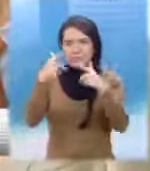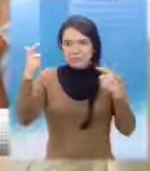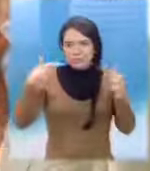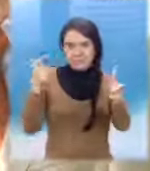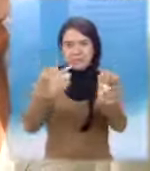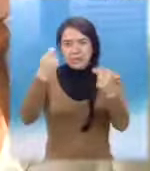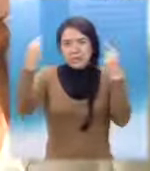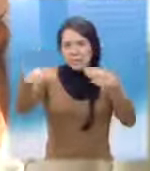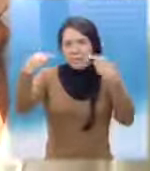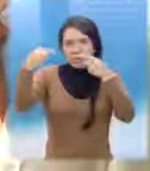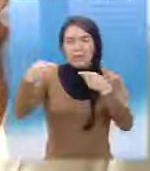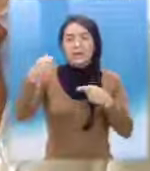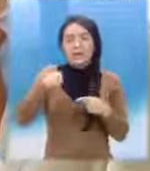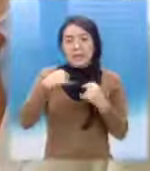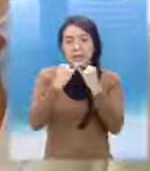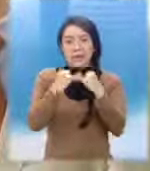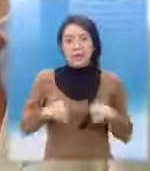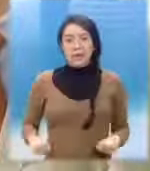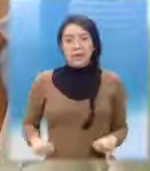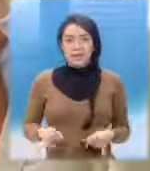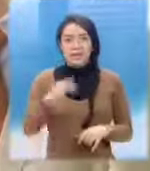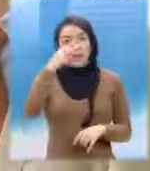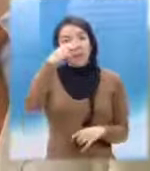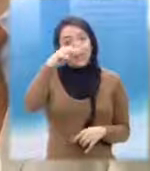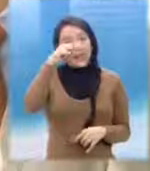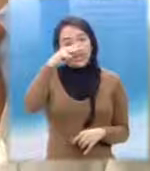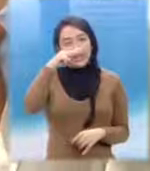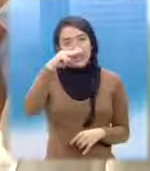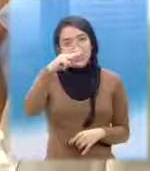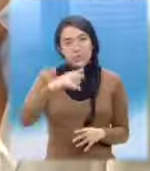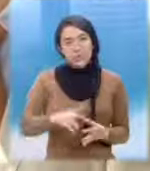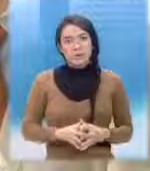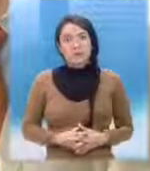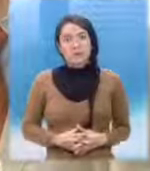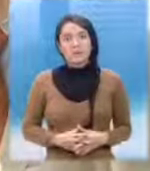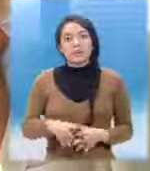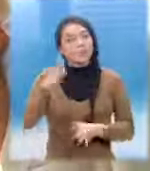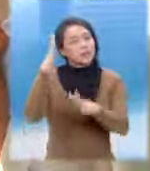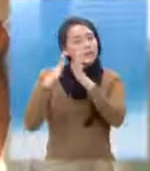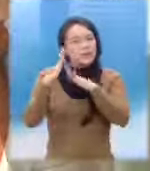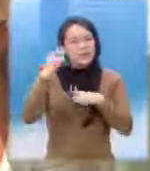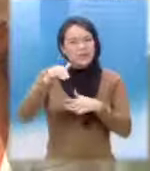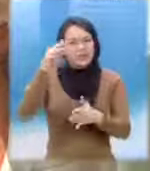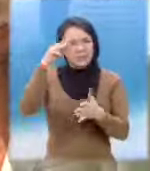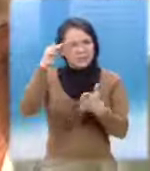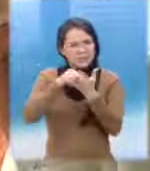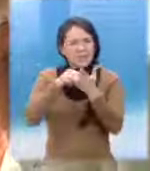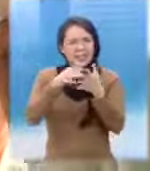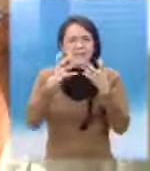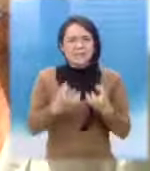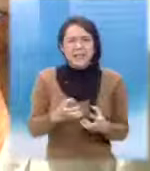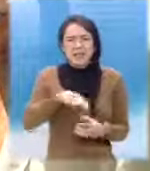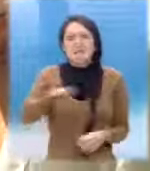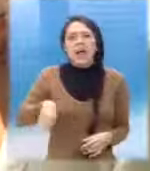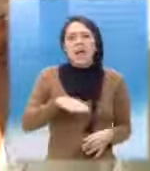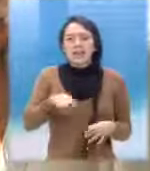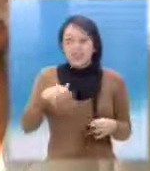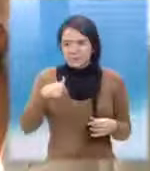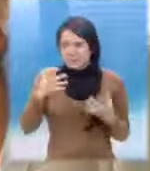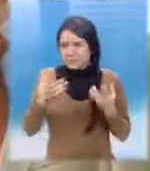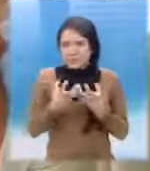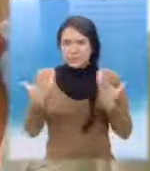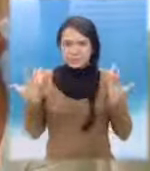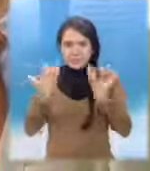independentista mexicano, así como los cientos de miles de indios, mestizos